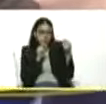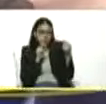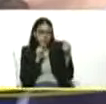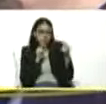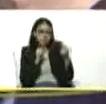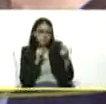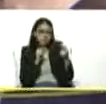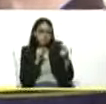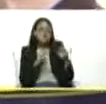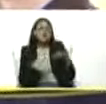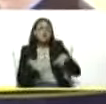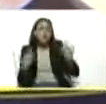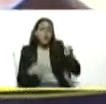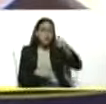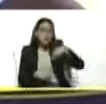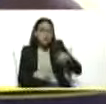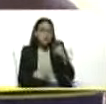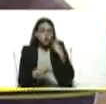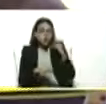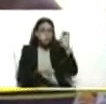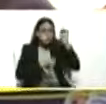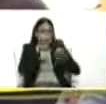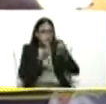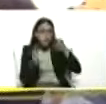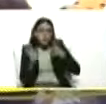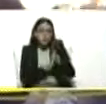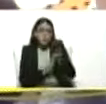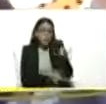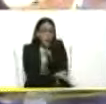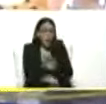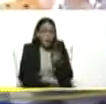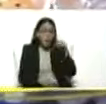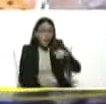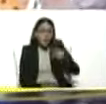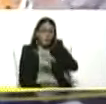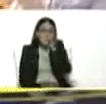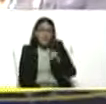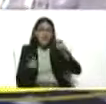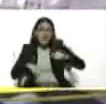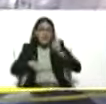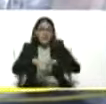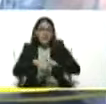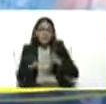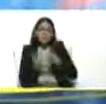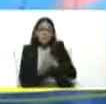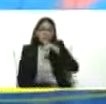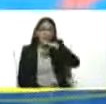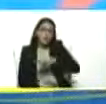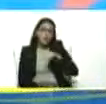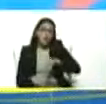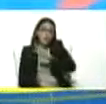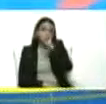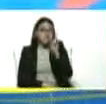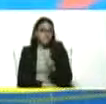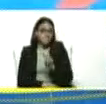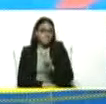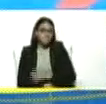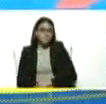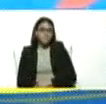Cuando se analiza el crecimiento económico de esta época, de este momento histórico,